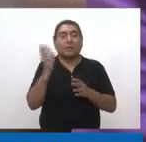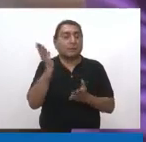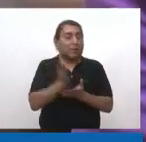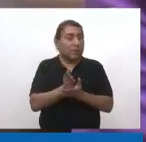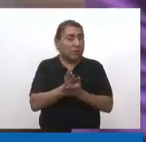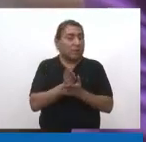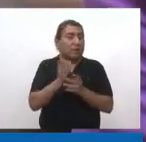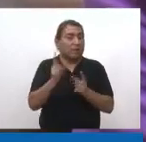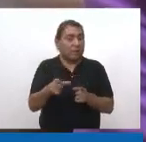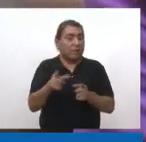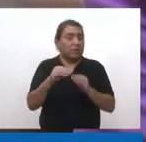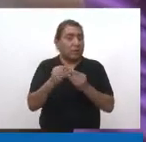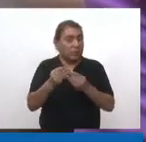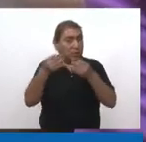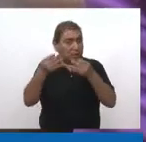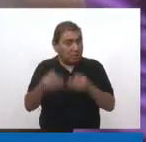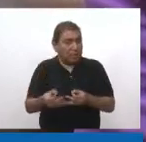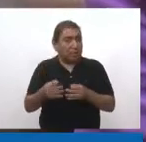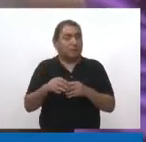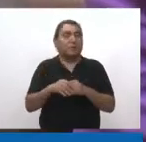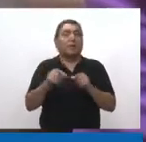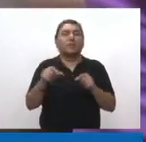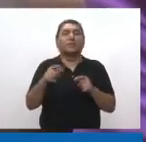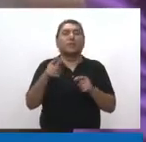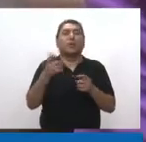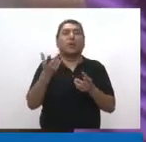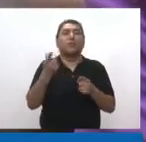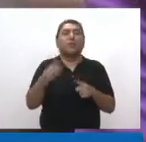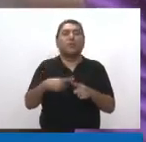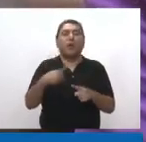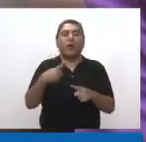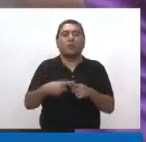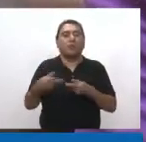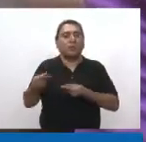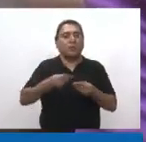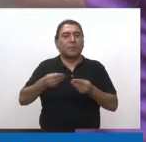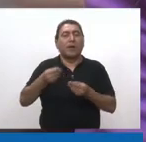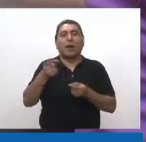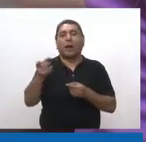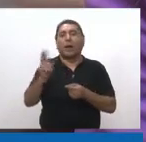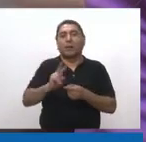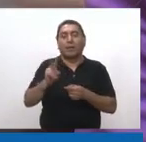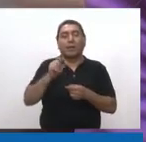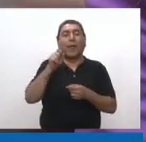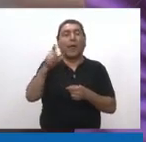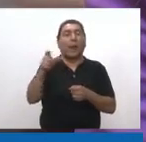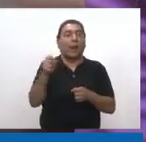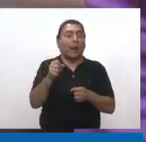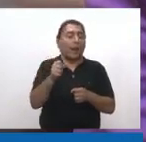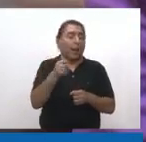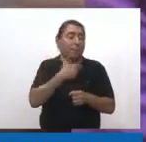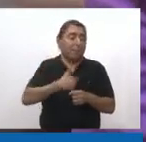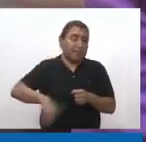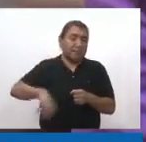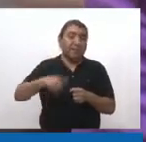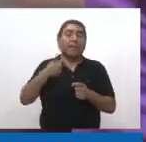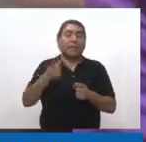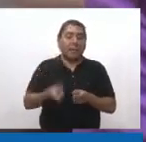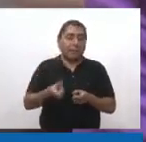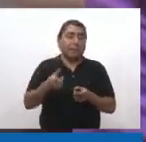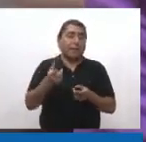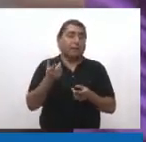insanable. Traducido, esto es un acto administrativo que habilita al presidente a arrogarse facultades legislativas